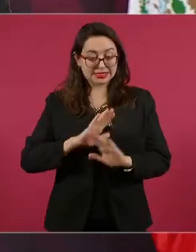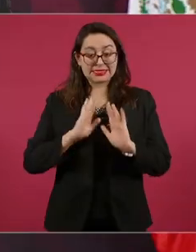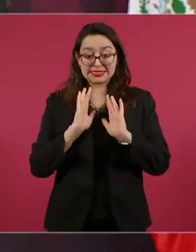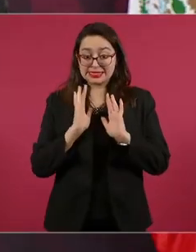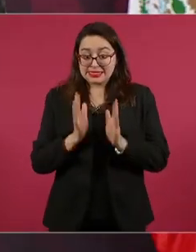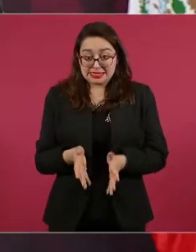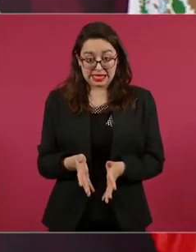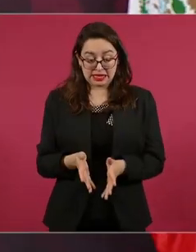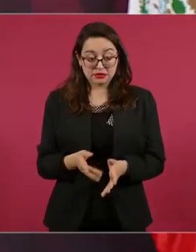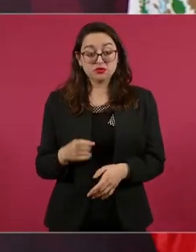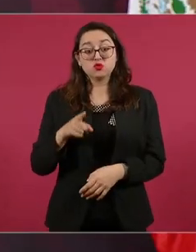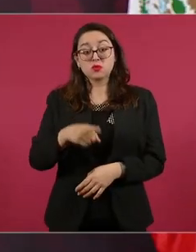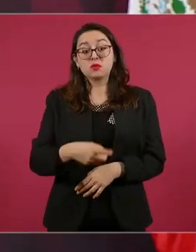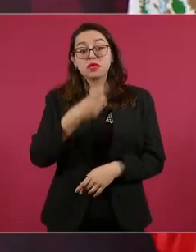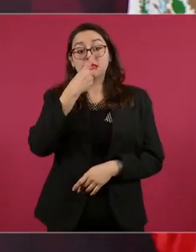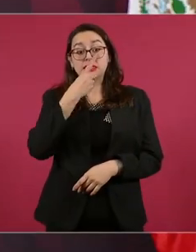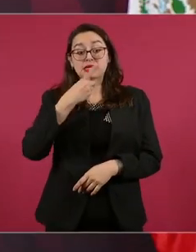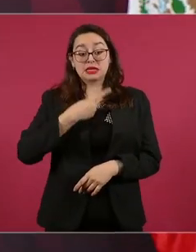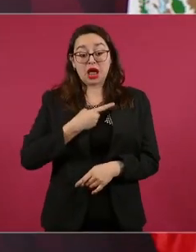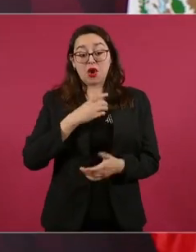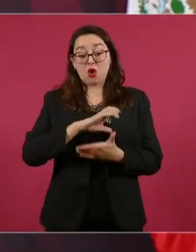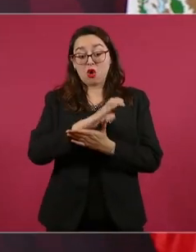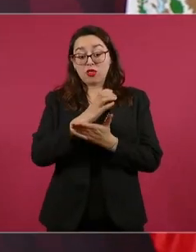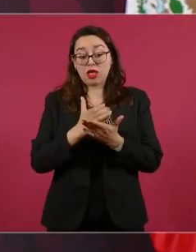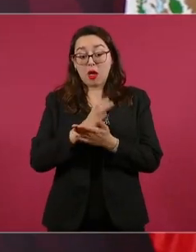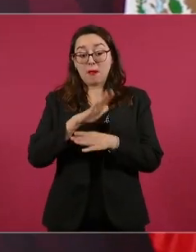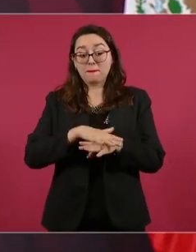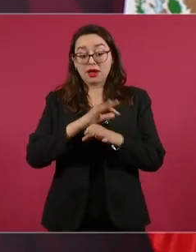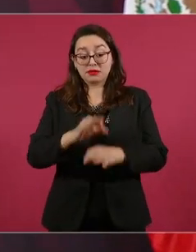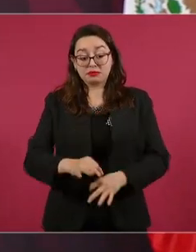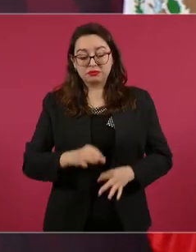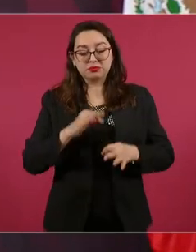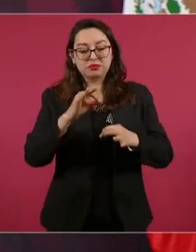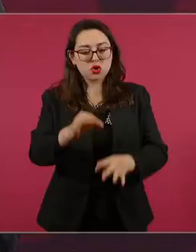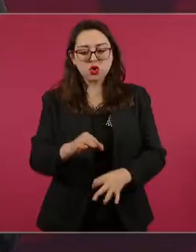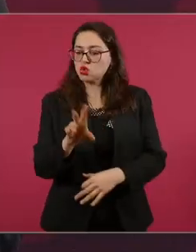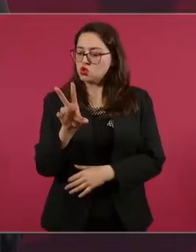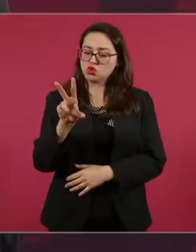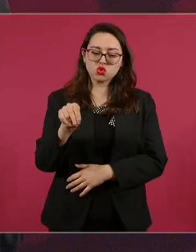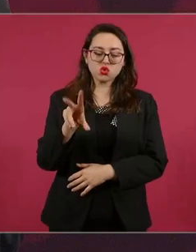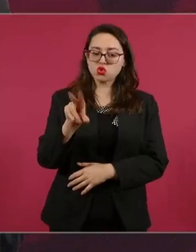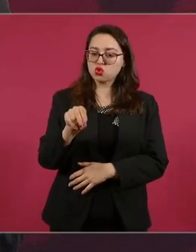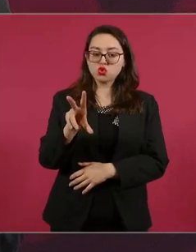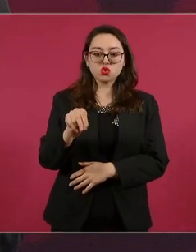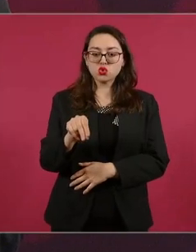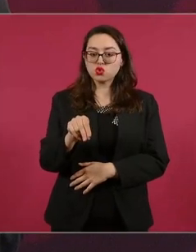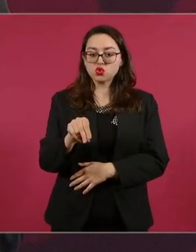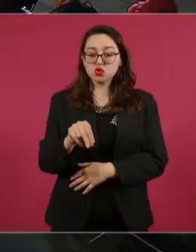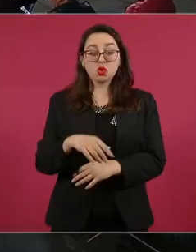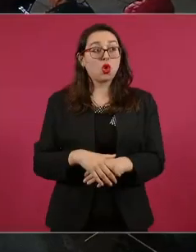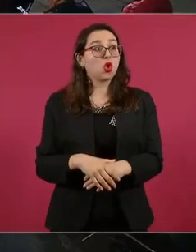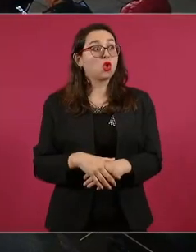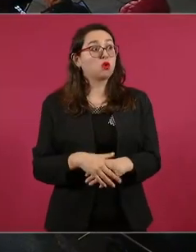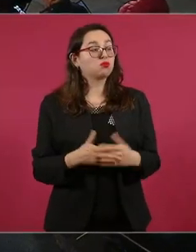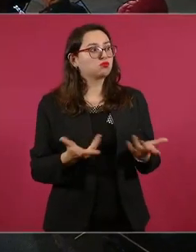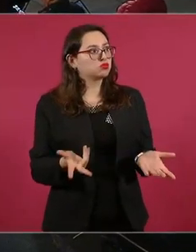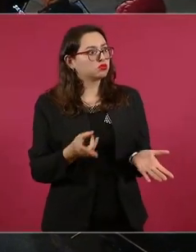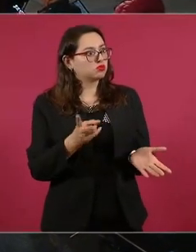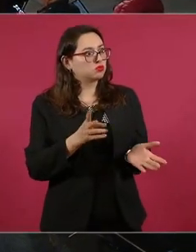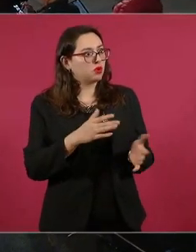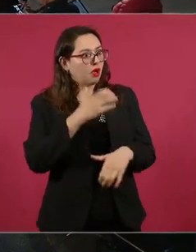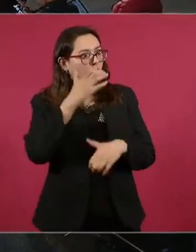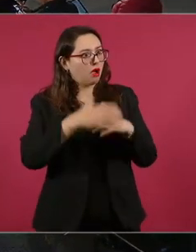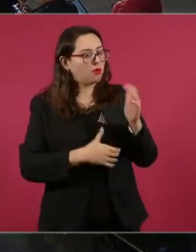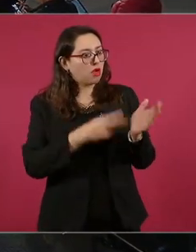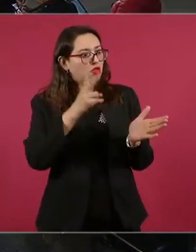se venció el contrato y no se amplió. No fue hasta 2027 que es, lo que pasa es que es lo que